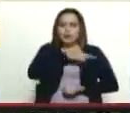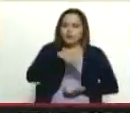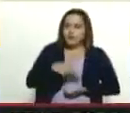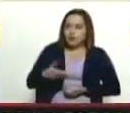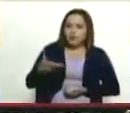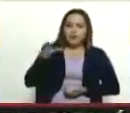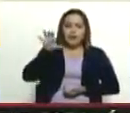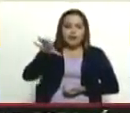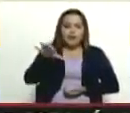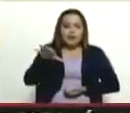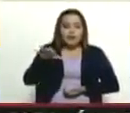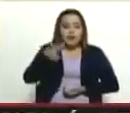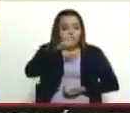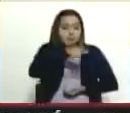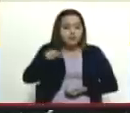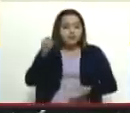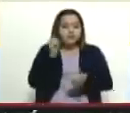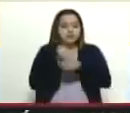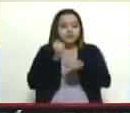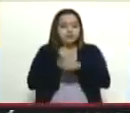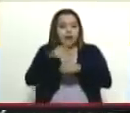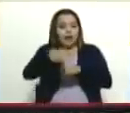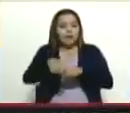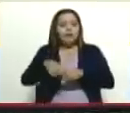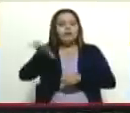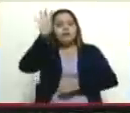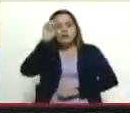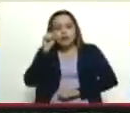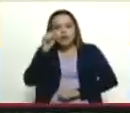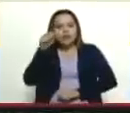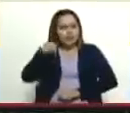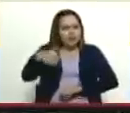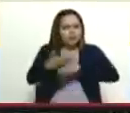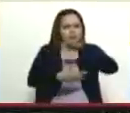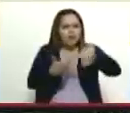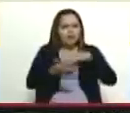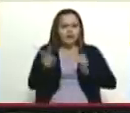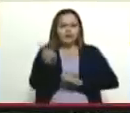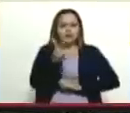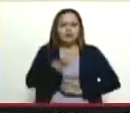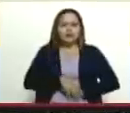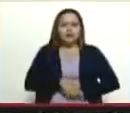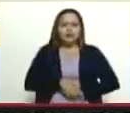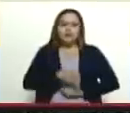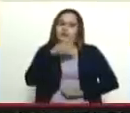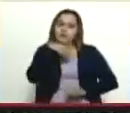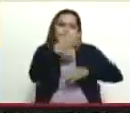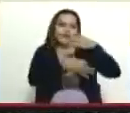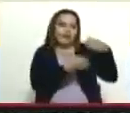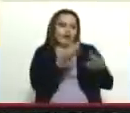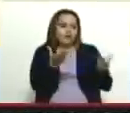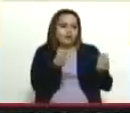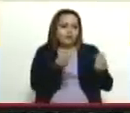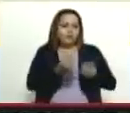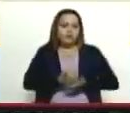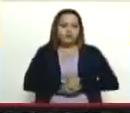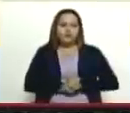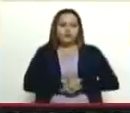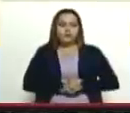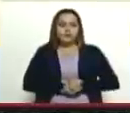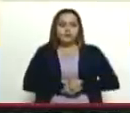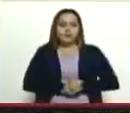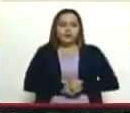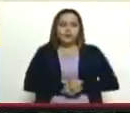entienden perfectamente lo que está ocurriendo en nuestra patria. No hay que explicárselo mucho. Hay otros que son